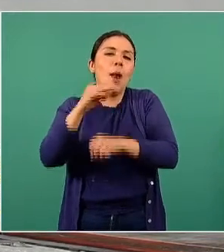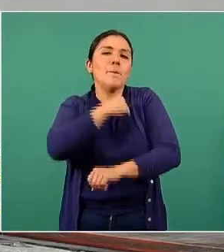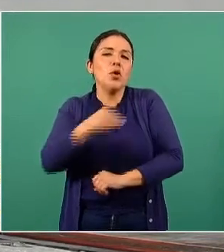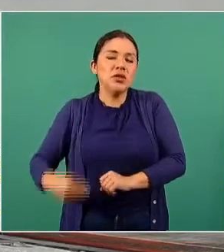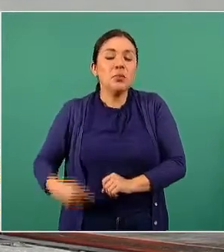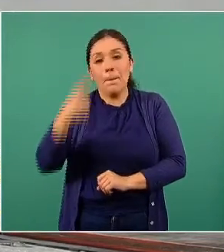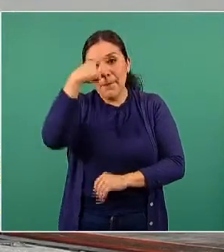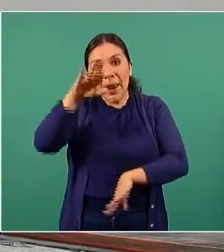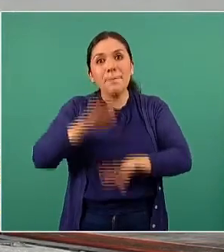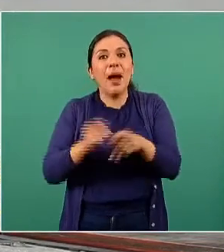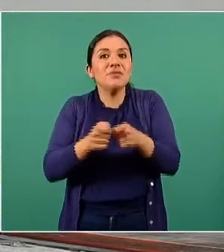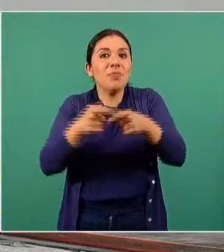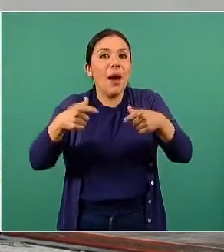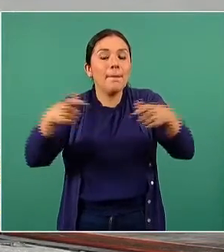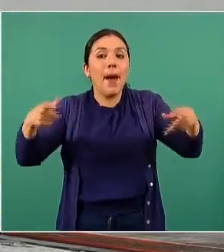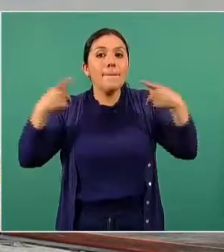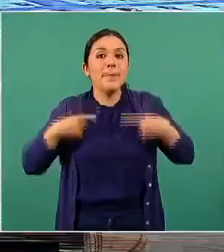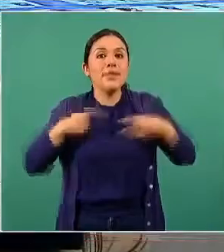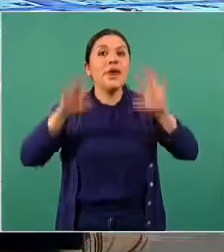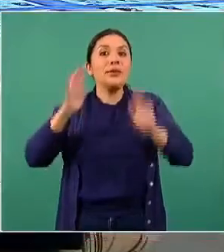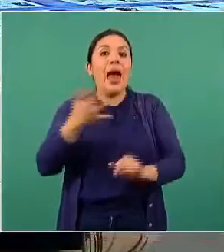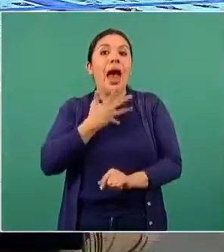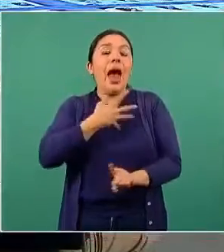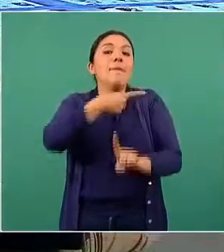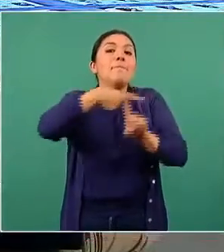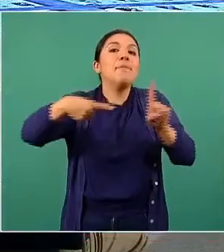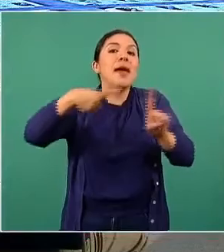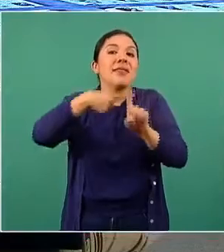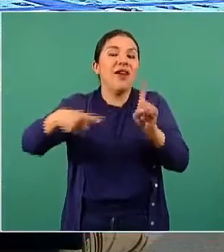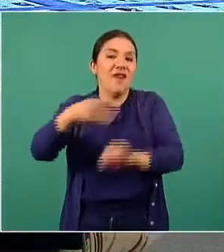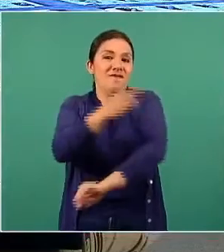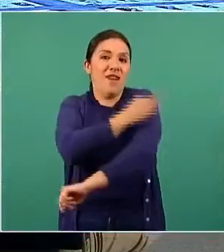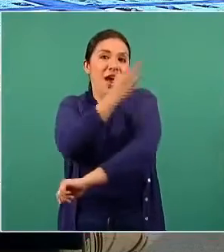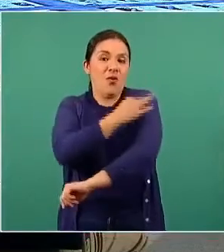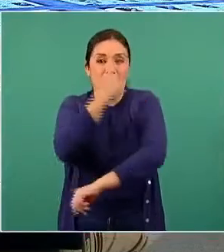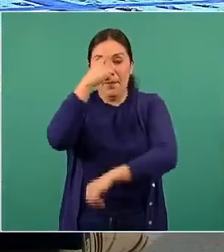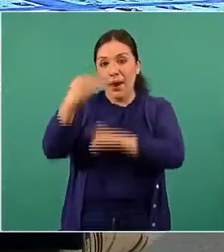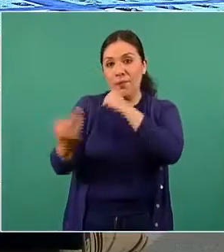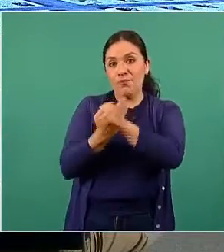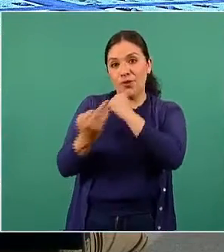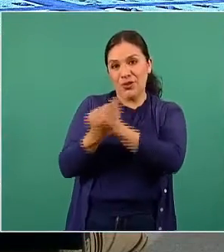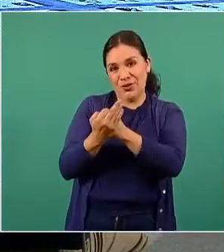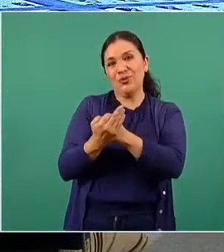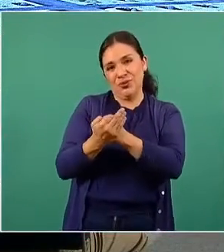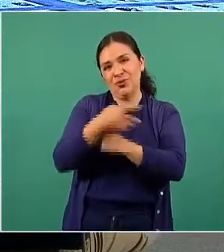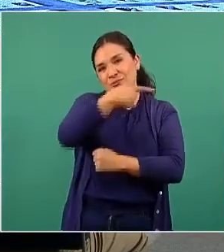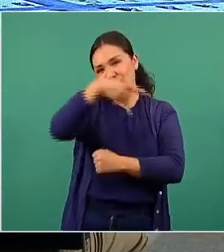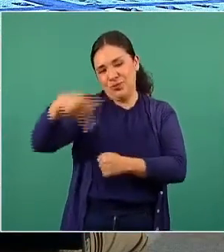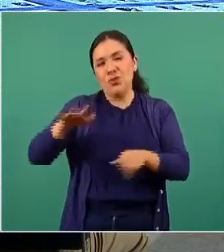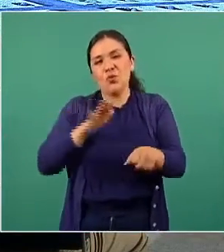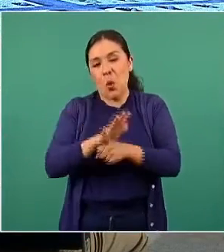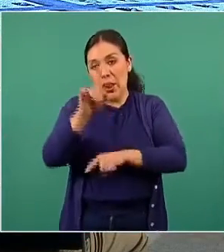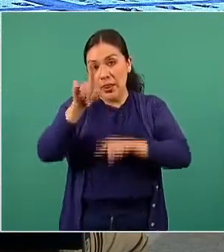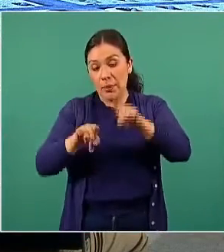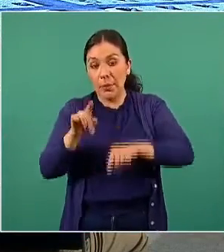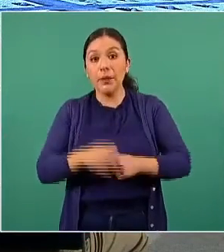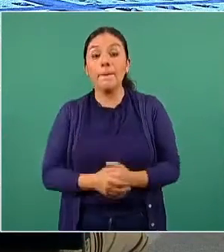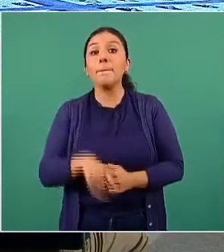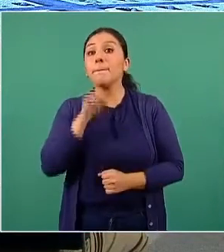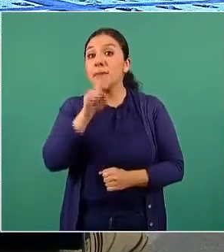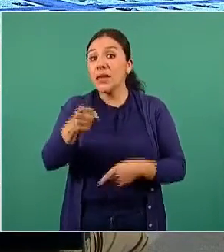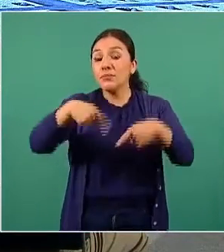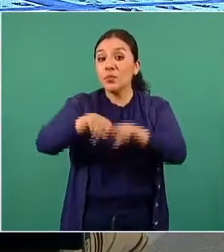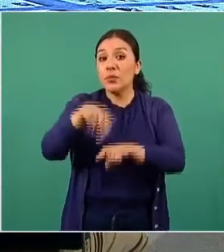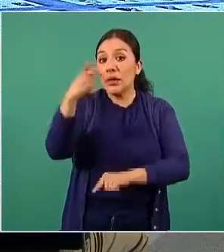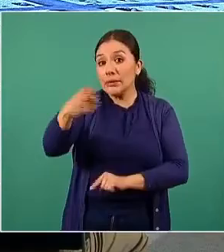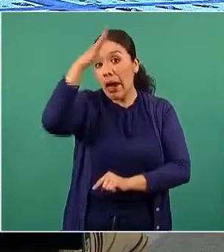número de personas que empiezan al menos ya a tener una dosis para la protección correspondiente. Y con esto obviamente